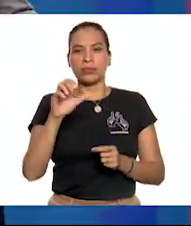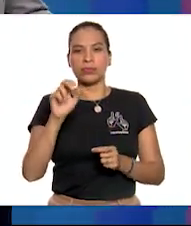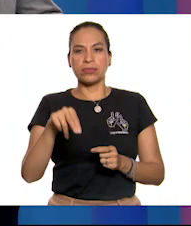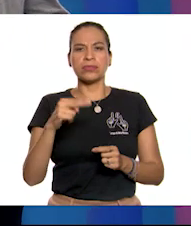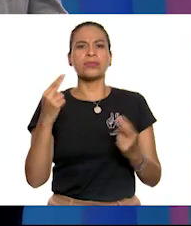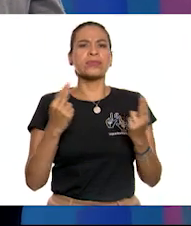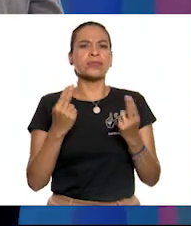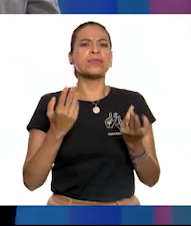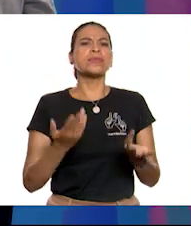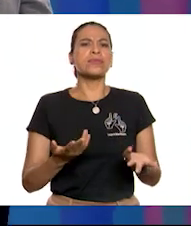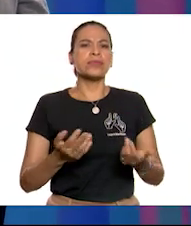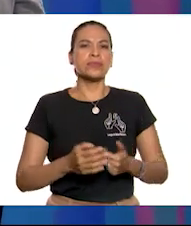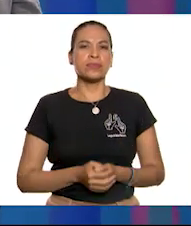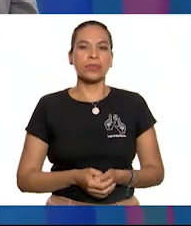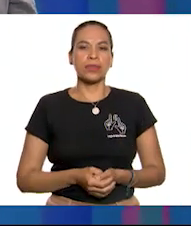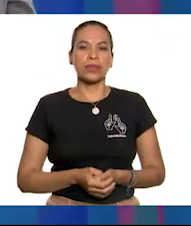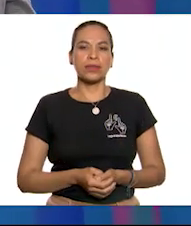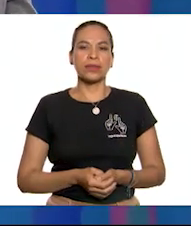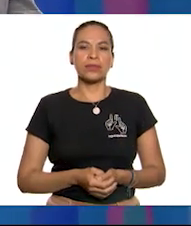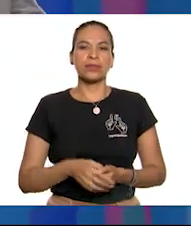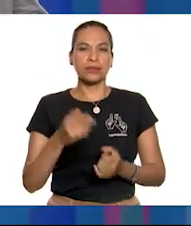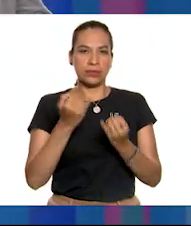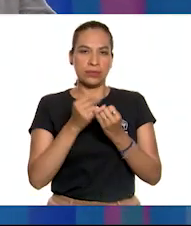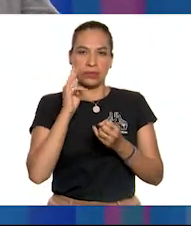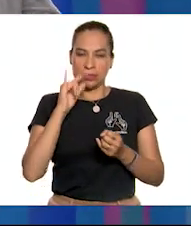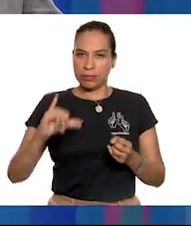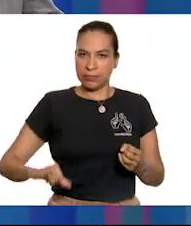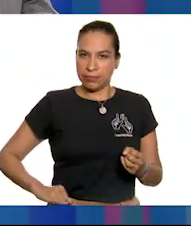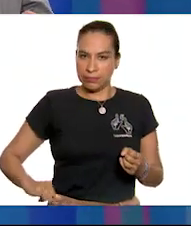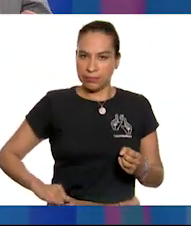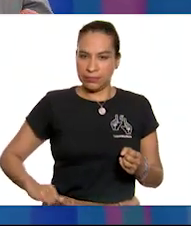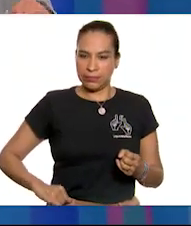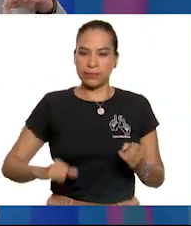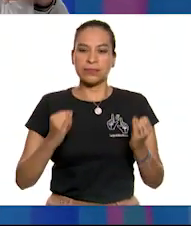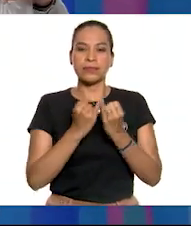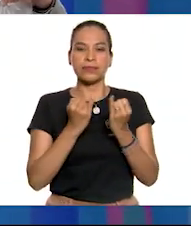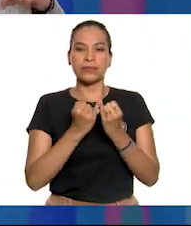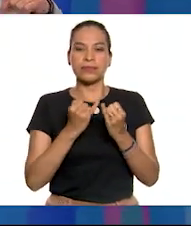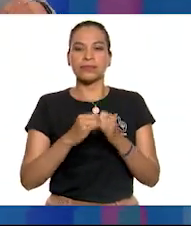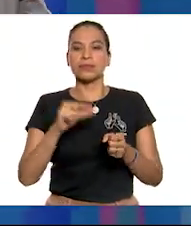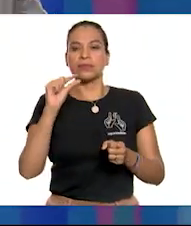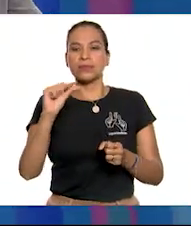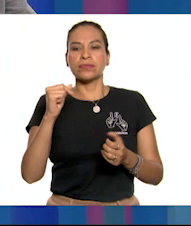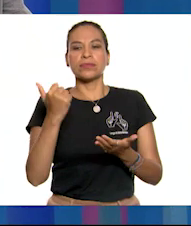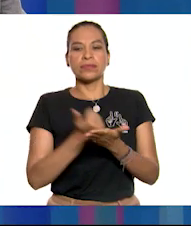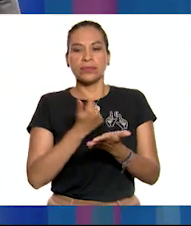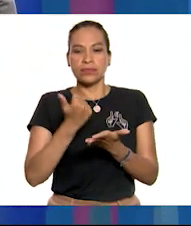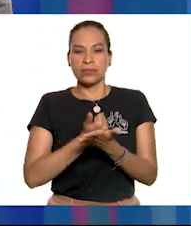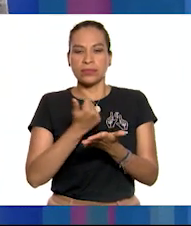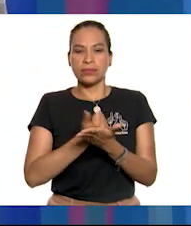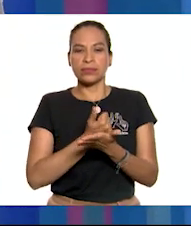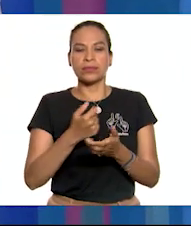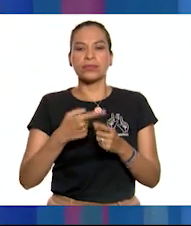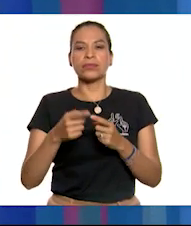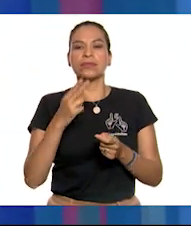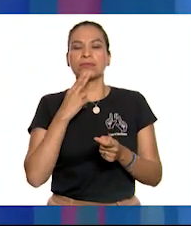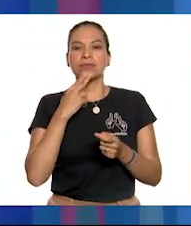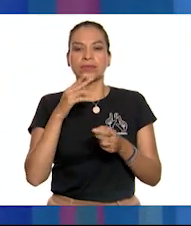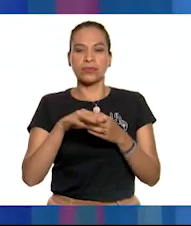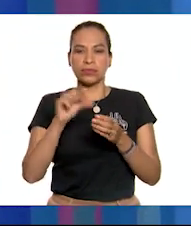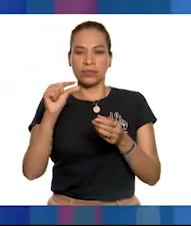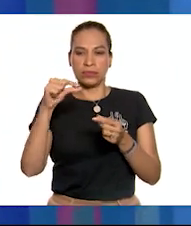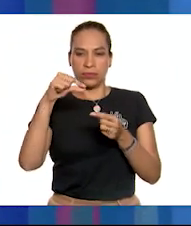lo que necesitamos. Es otro procedimiento. Y este también está bien interesante. Igual, un poquito de arroz. Vamos a usar unos